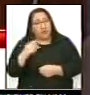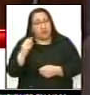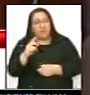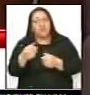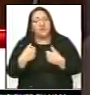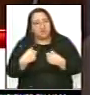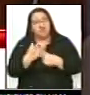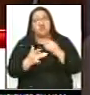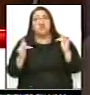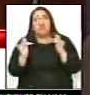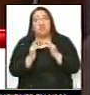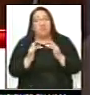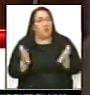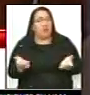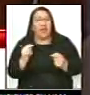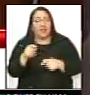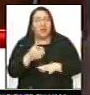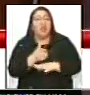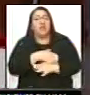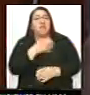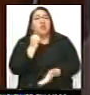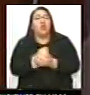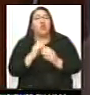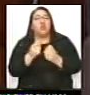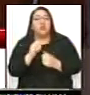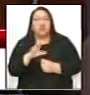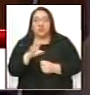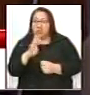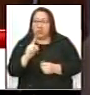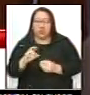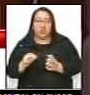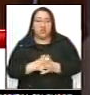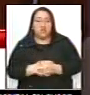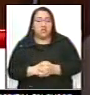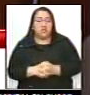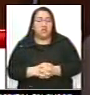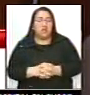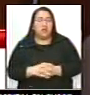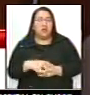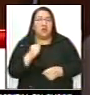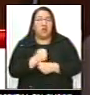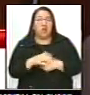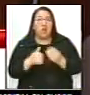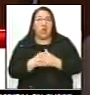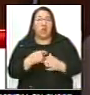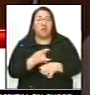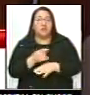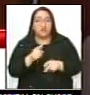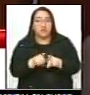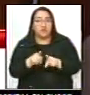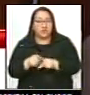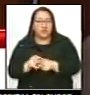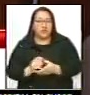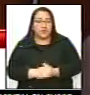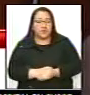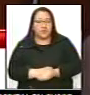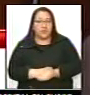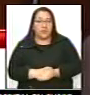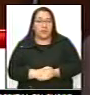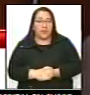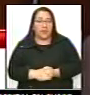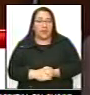todo estuvo perfecto. Y esto fue aprobado por el Congreso, 54 votos. A estos 54 votos, señor Morales, habría que acusarlos también de